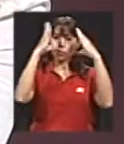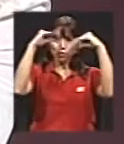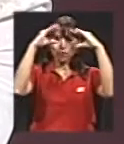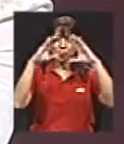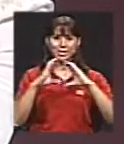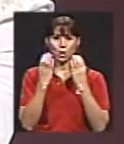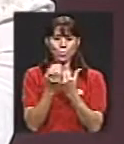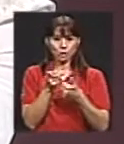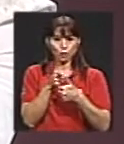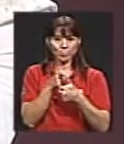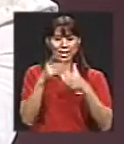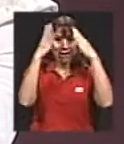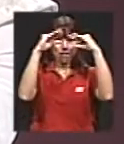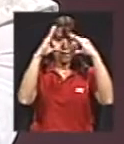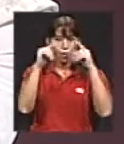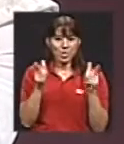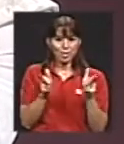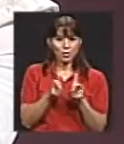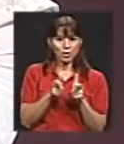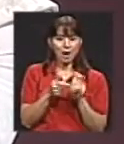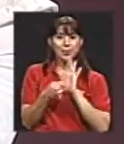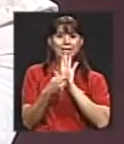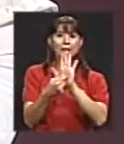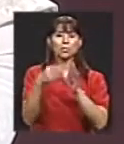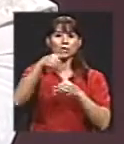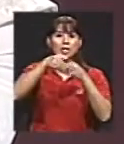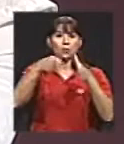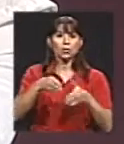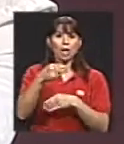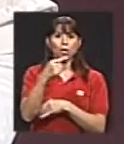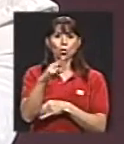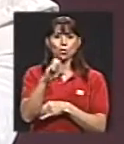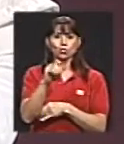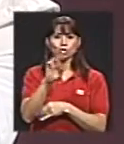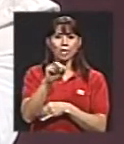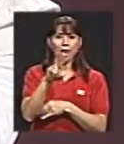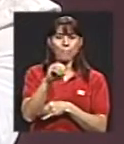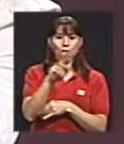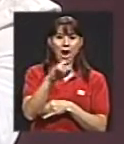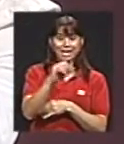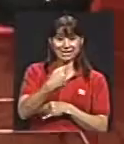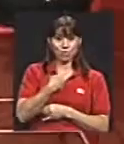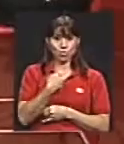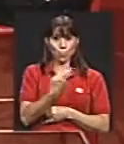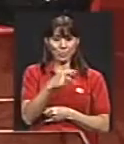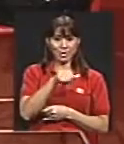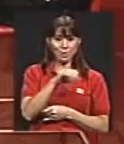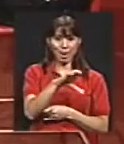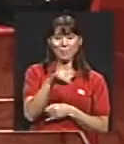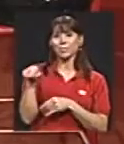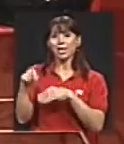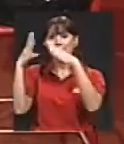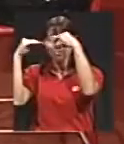de minoría que lo presentamos el diputado gustavo arias y yo del partido acción ciudadana y el informe de mayoría que